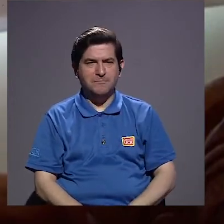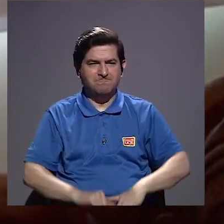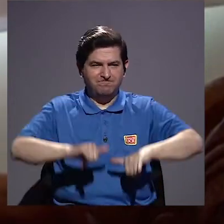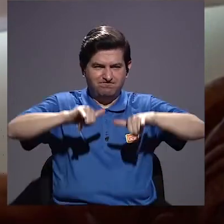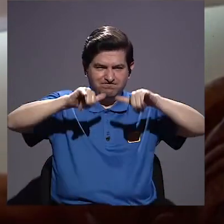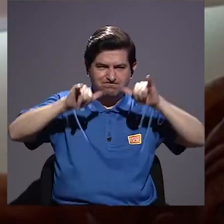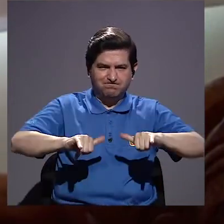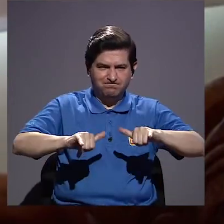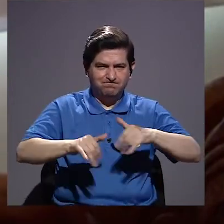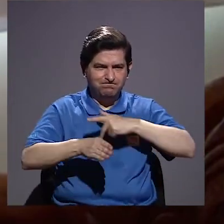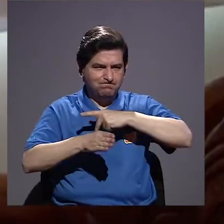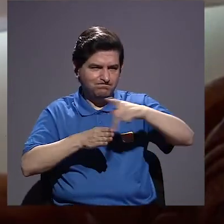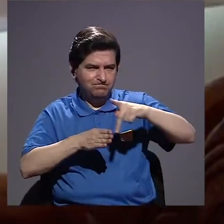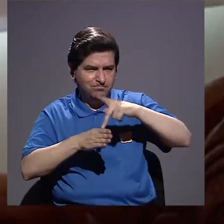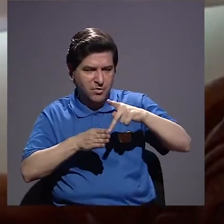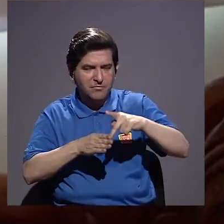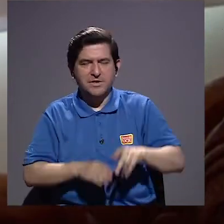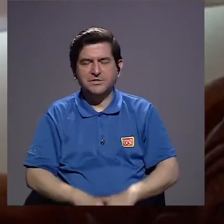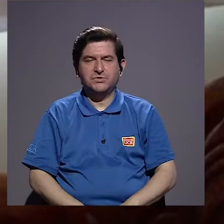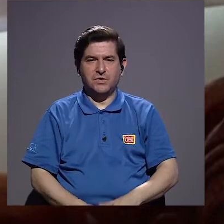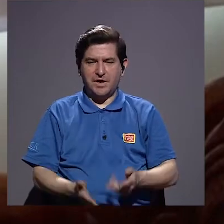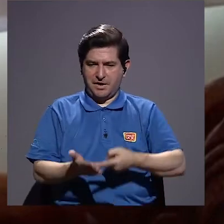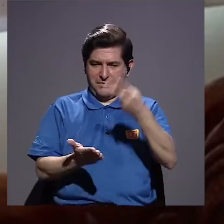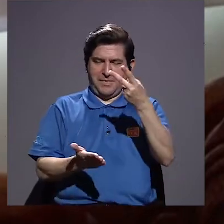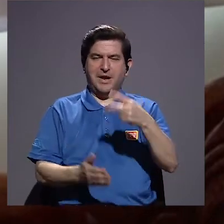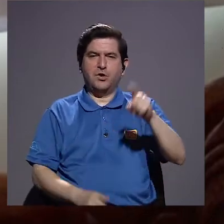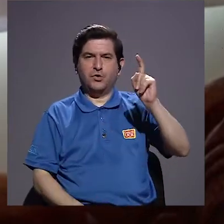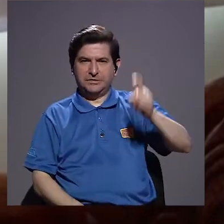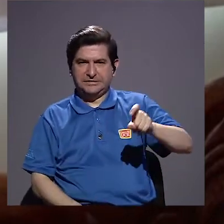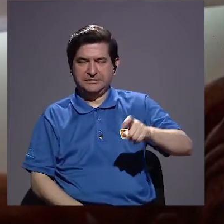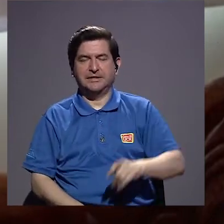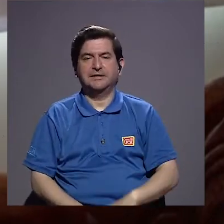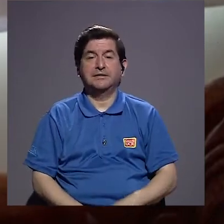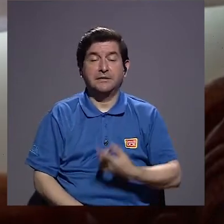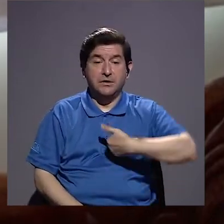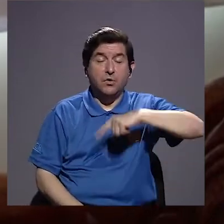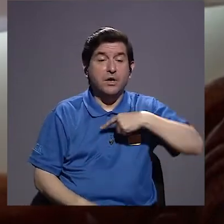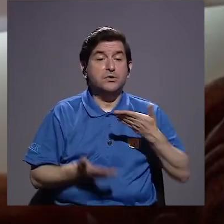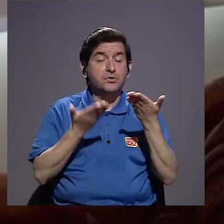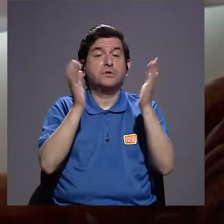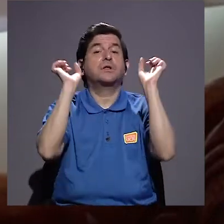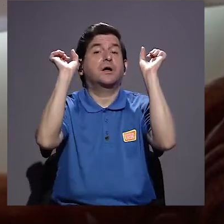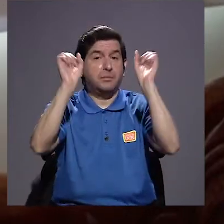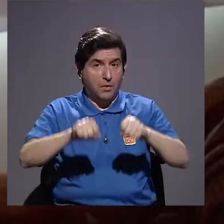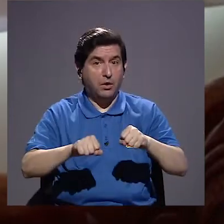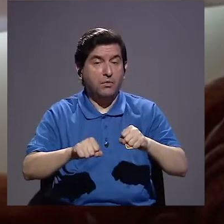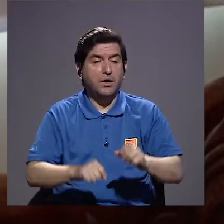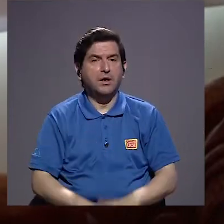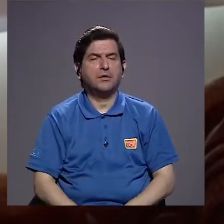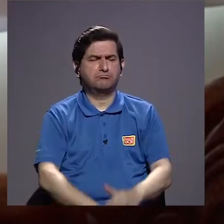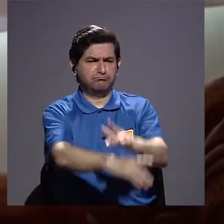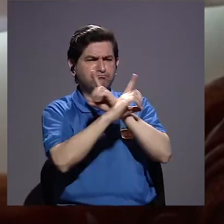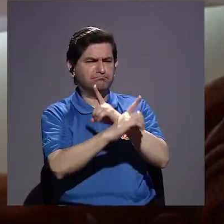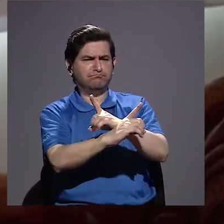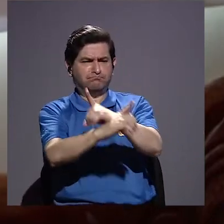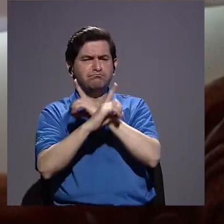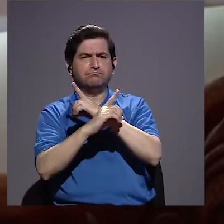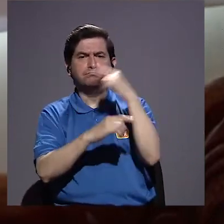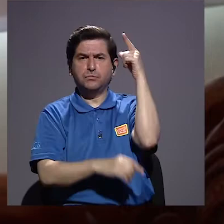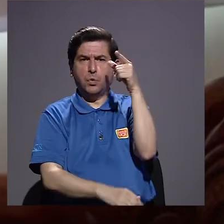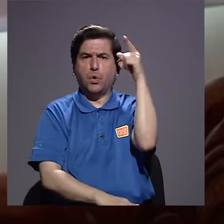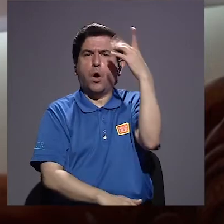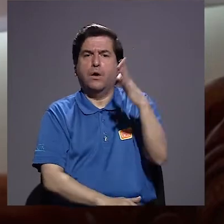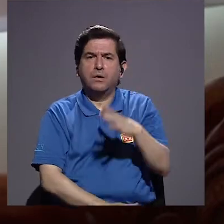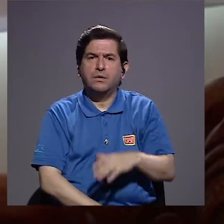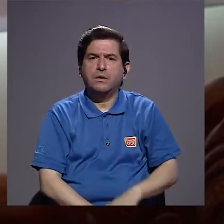asentando lo que como profesionales valíamos, lo que como profesionales podíamos dar y defendiéndonos,